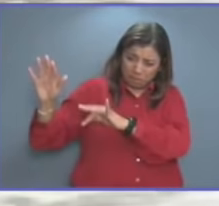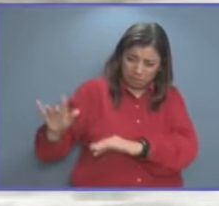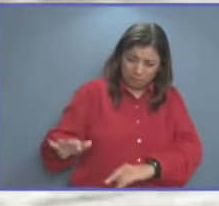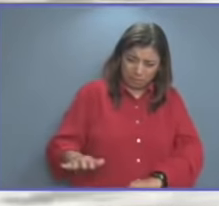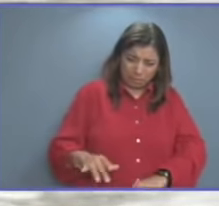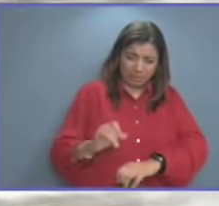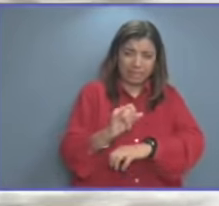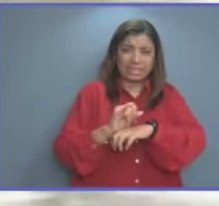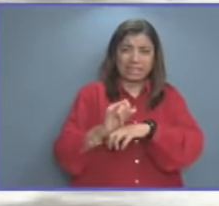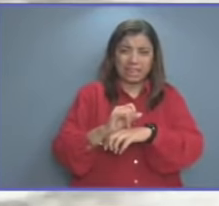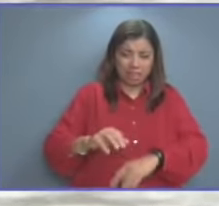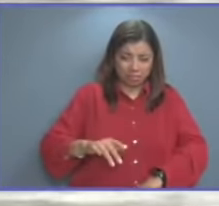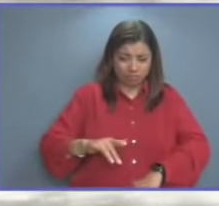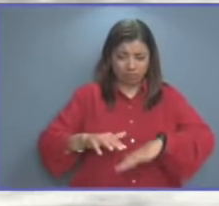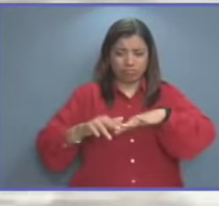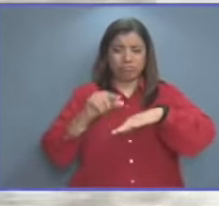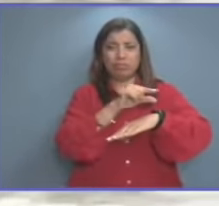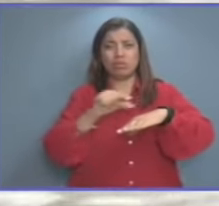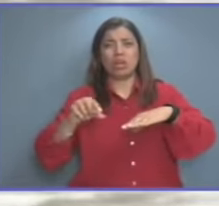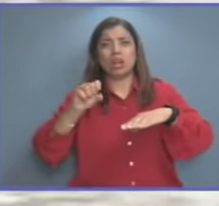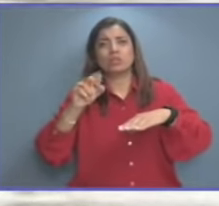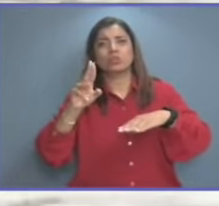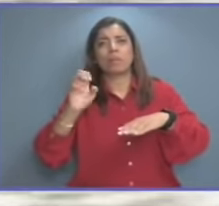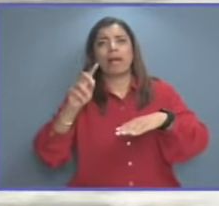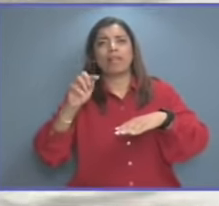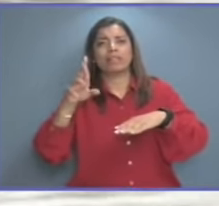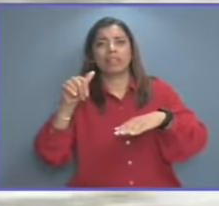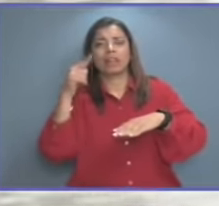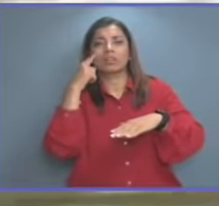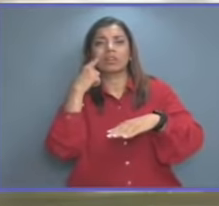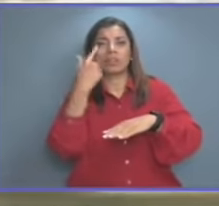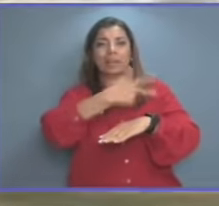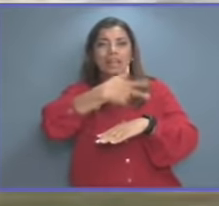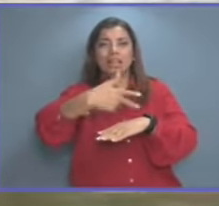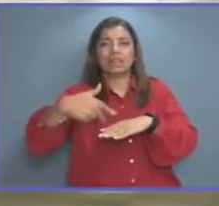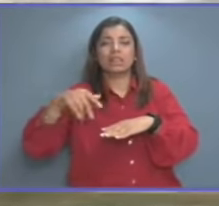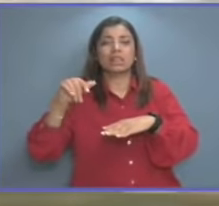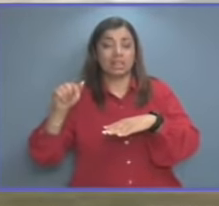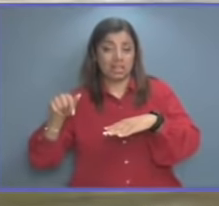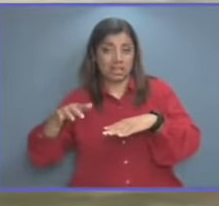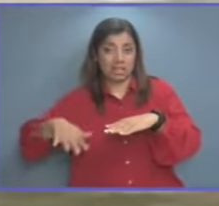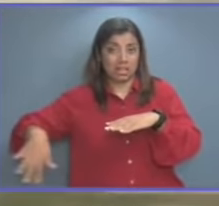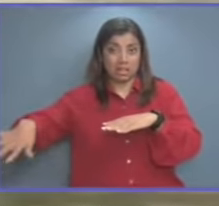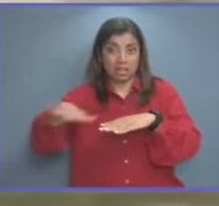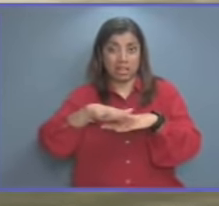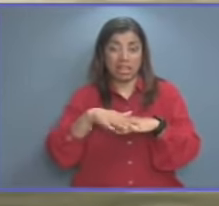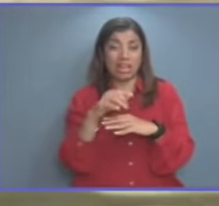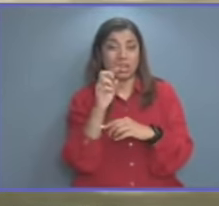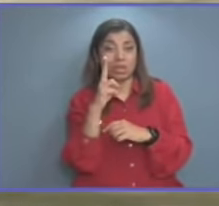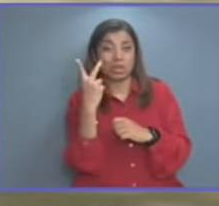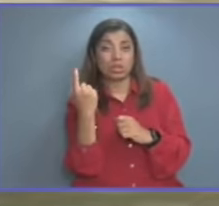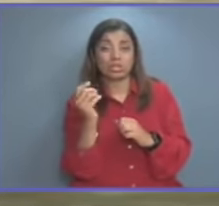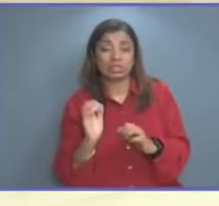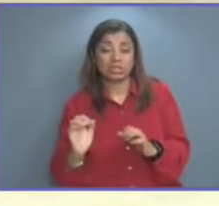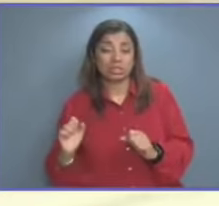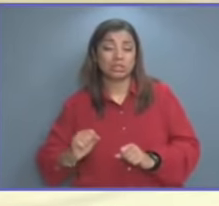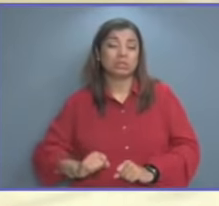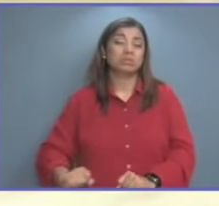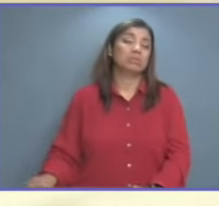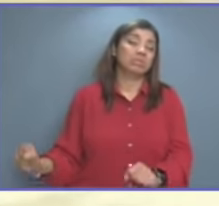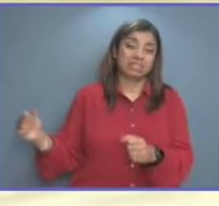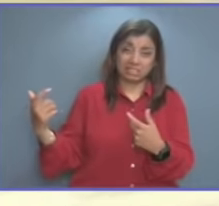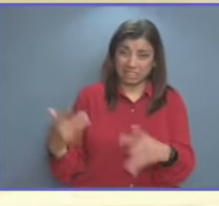sumatra en indonesia provocaron la evacuación de unas 24.000 personas y la muerte de dos niños las lluvias torrenciales